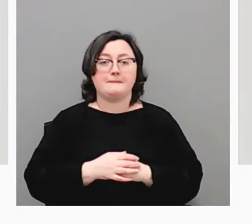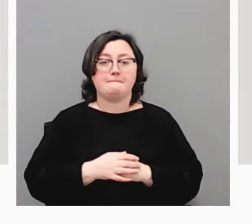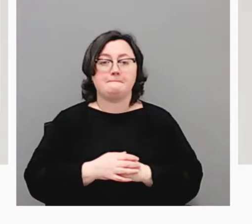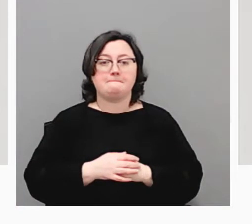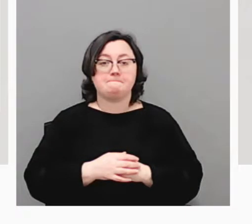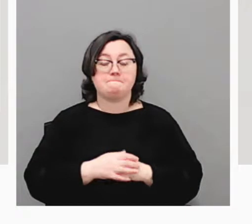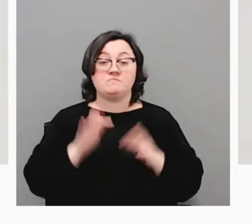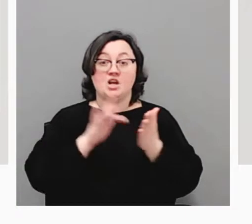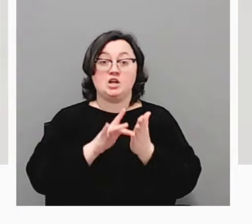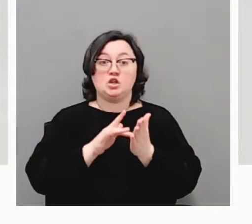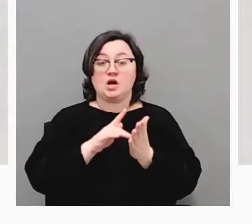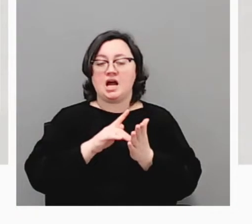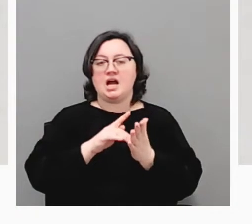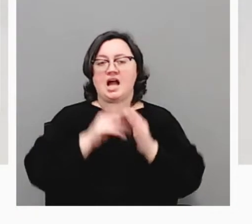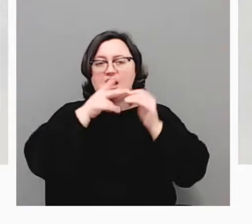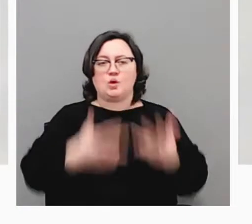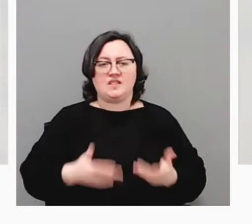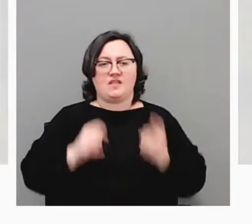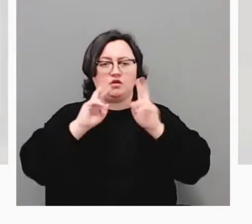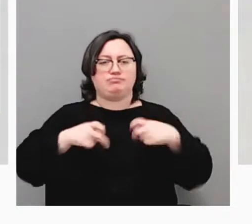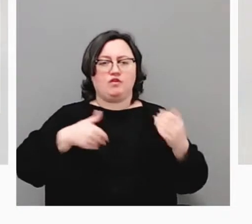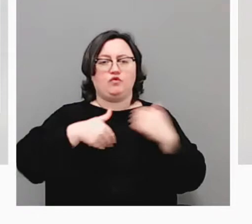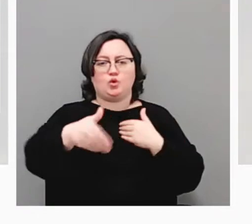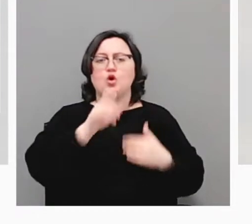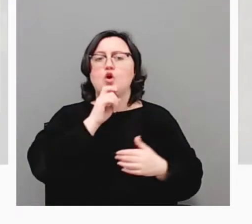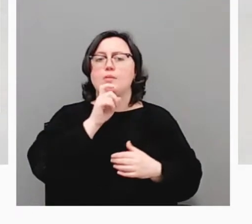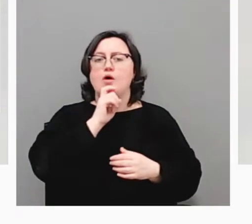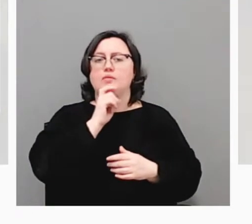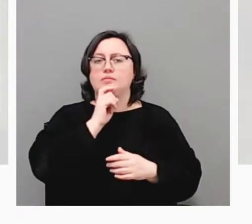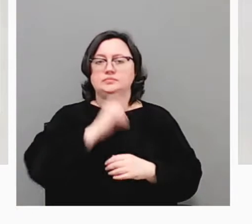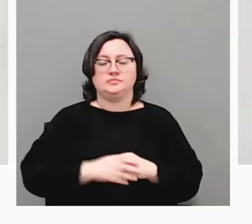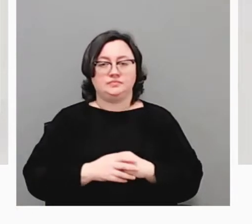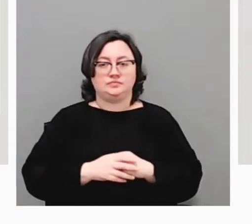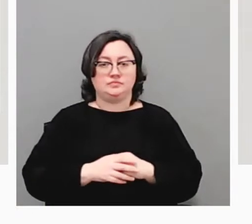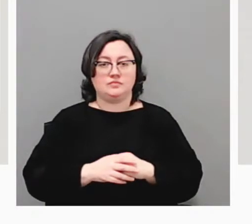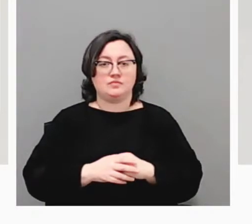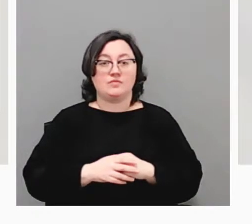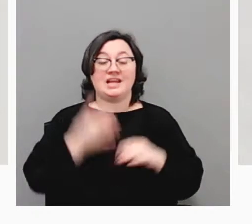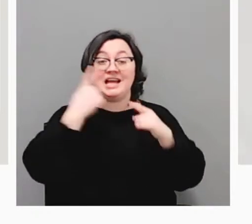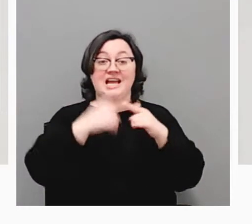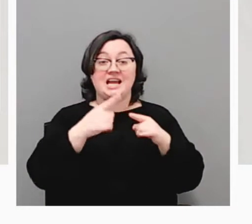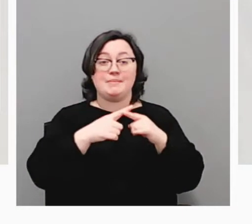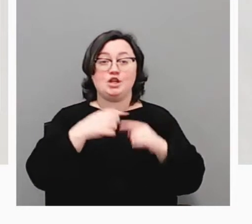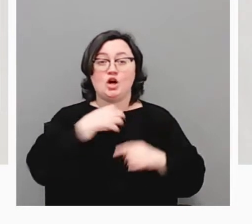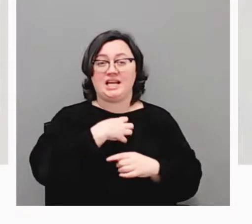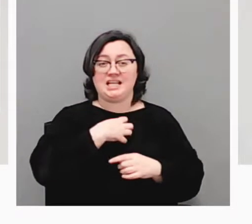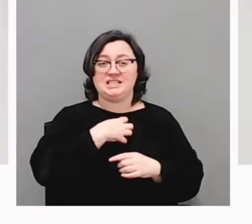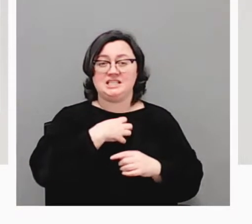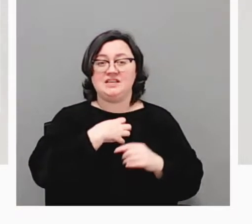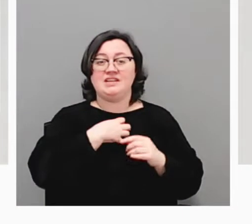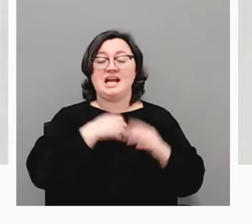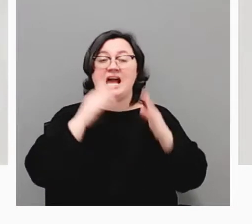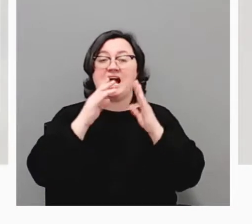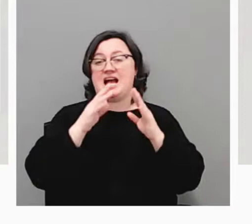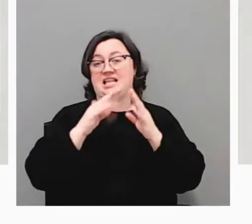Esta es una conceptualización general de cuál va a ser la actuación, y ahí hay elementos en gris que serían las arquitecturas existentes